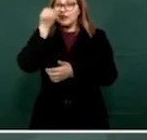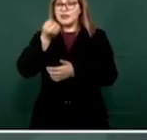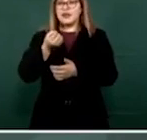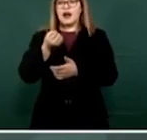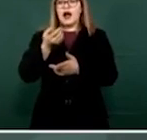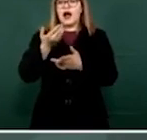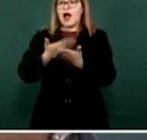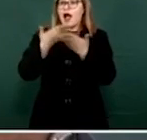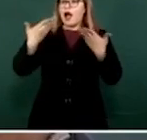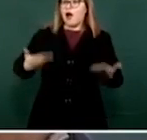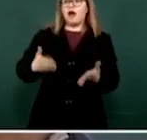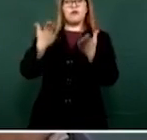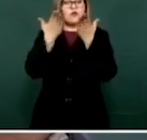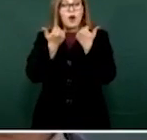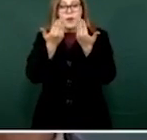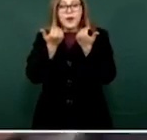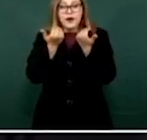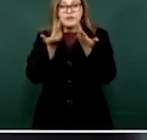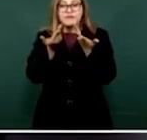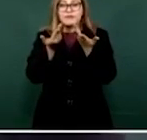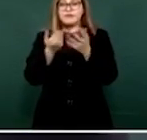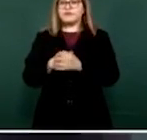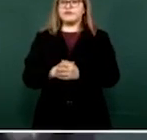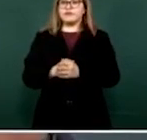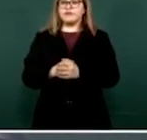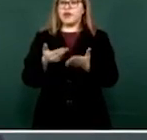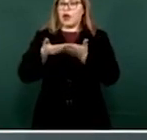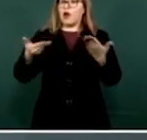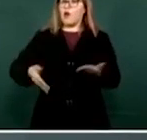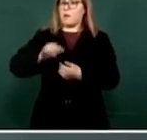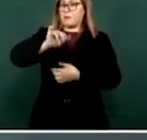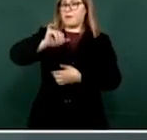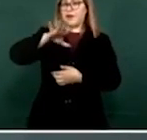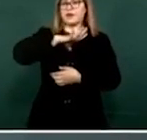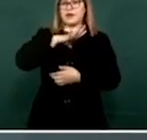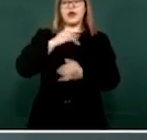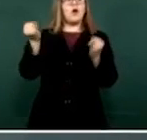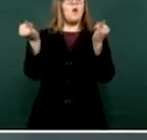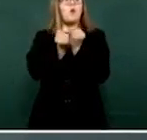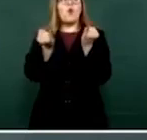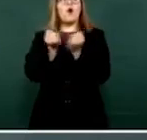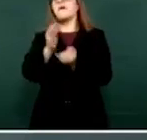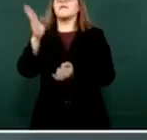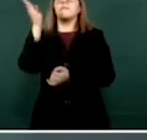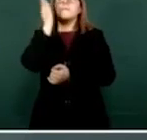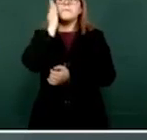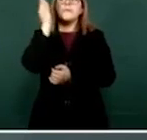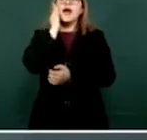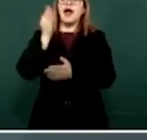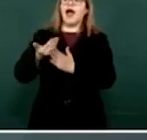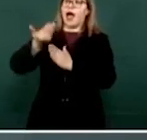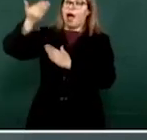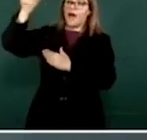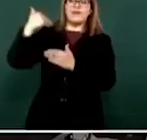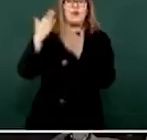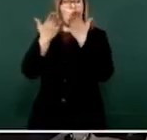que no había, como hay becas, como no había